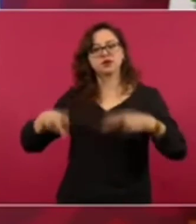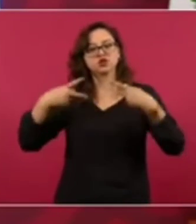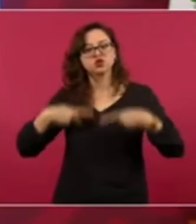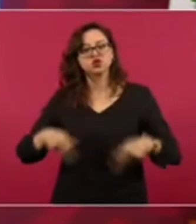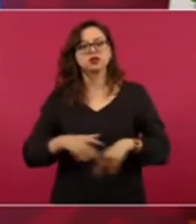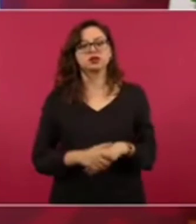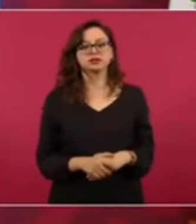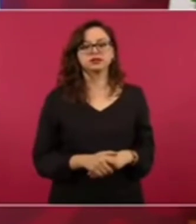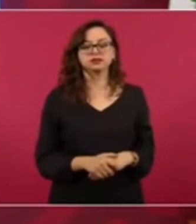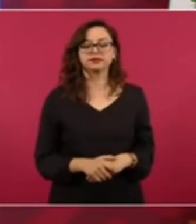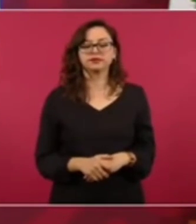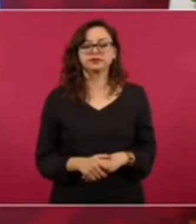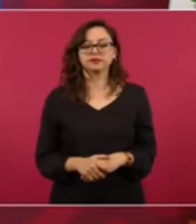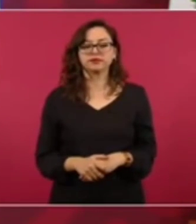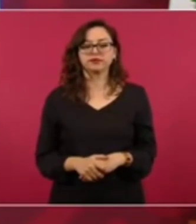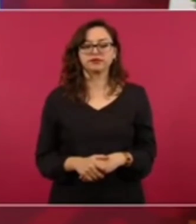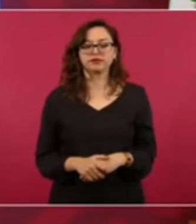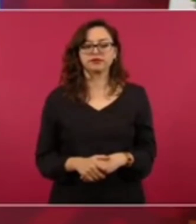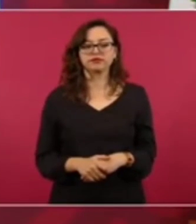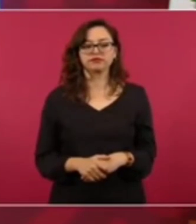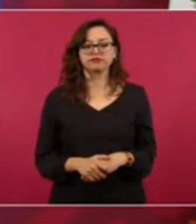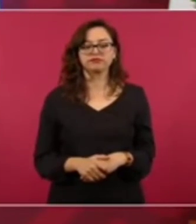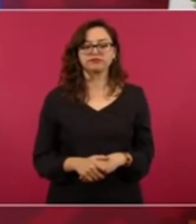en contra de